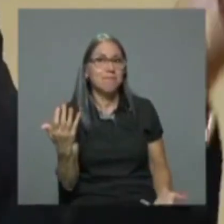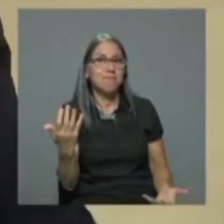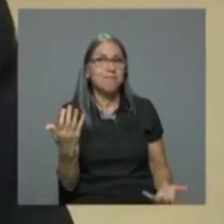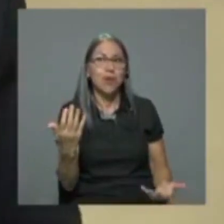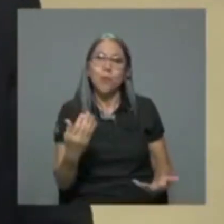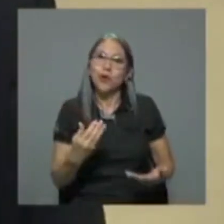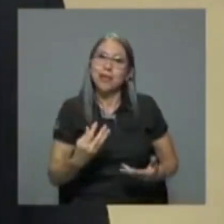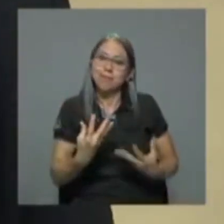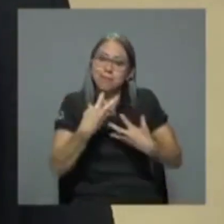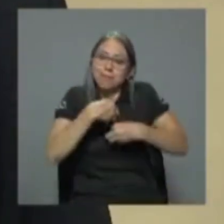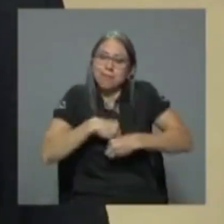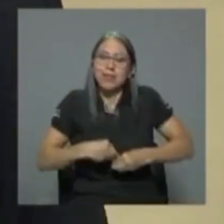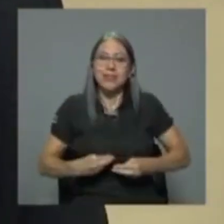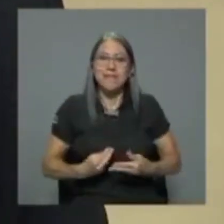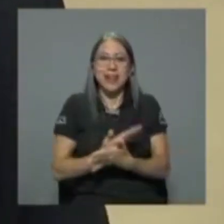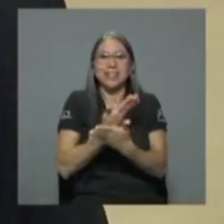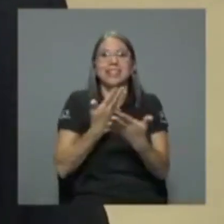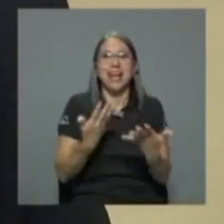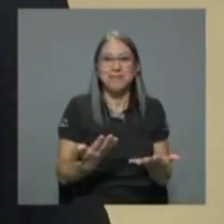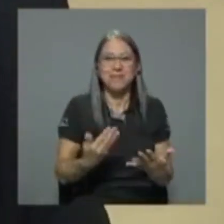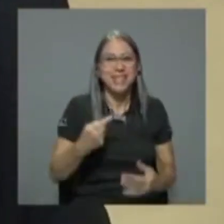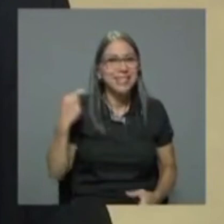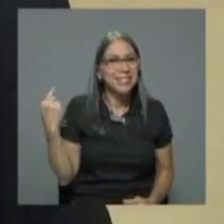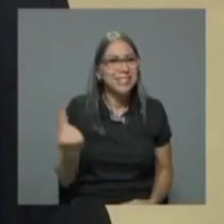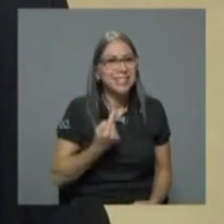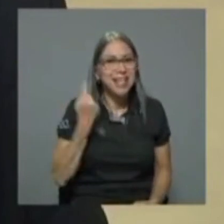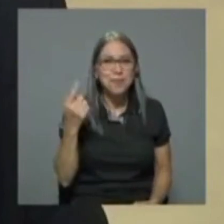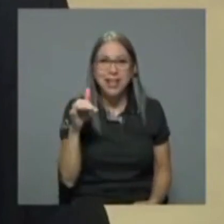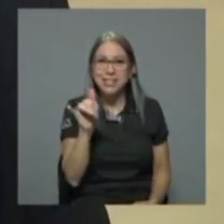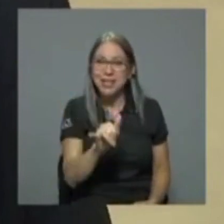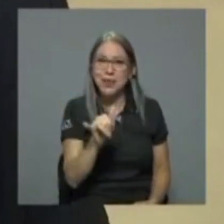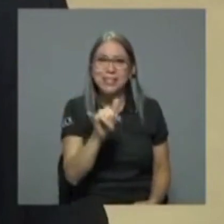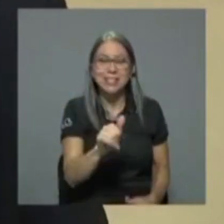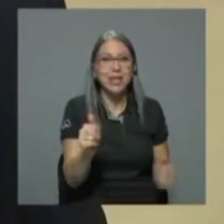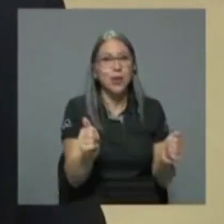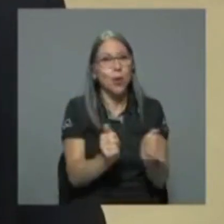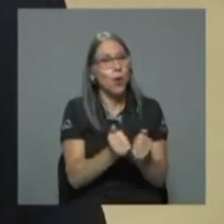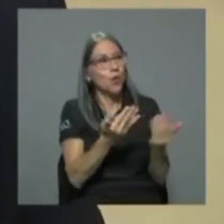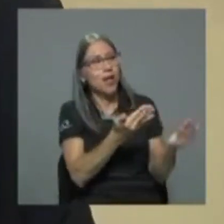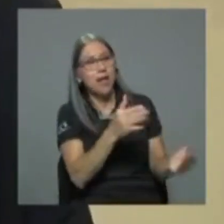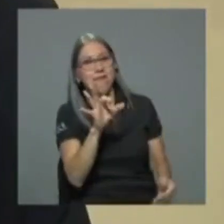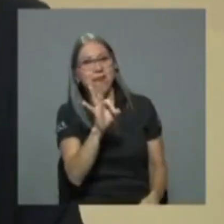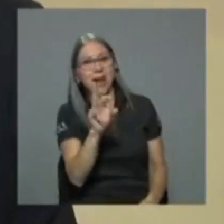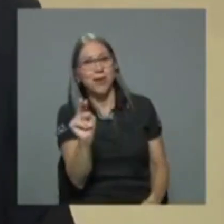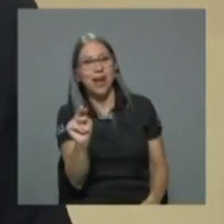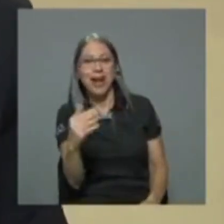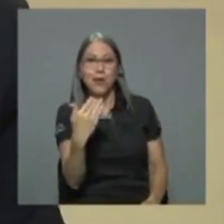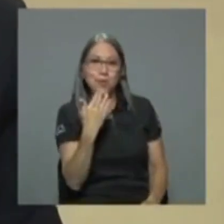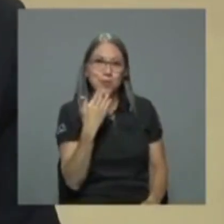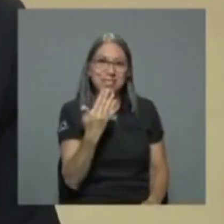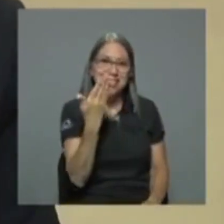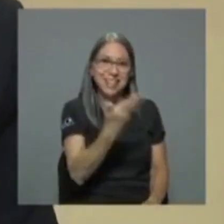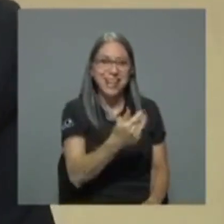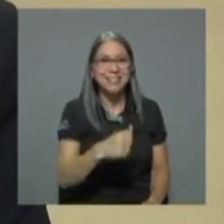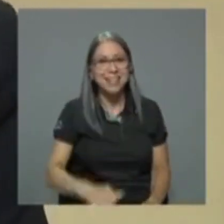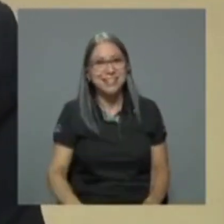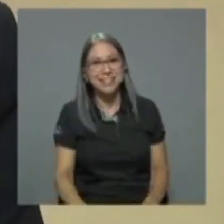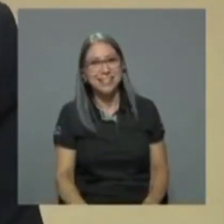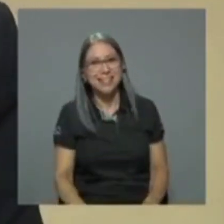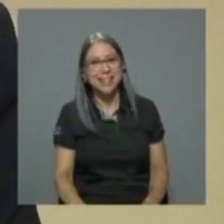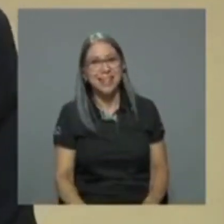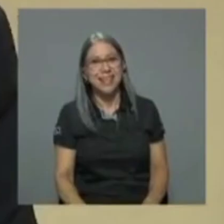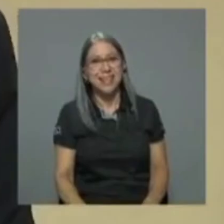refresca, y siempre ha sido así con Franco Naranjo. Muchas gracias